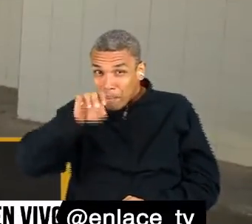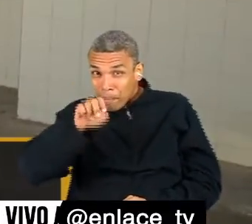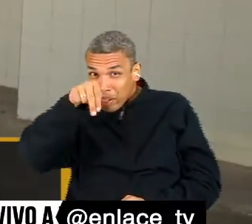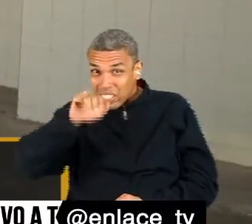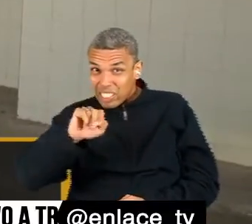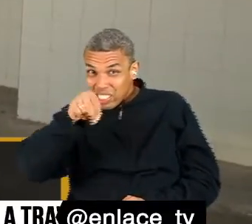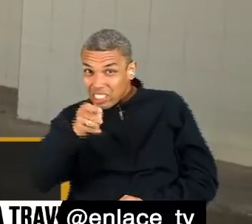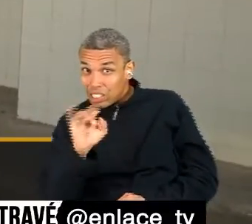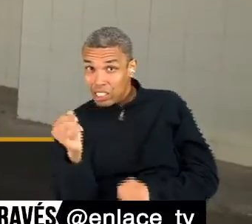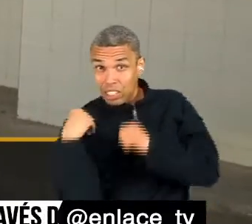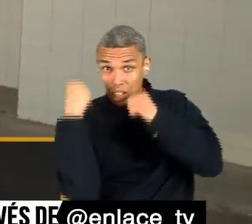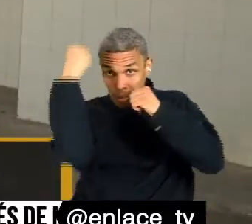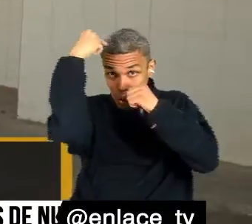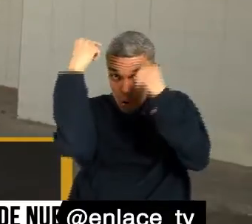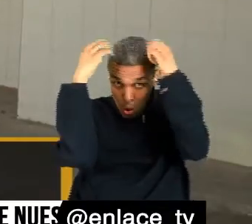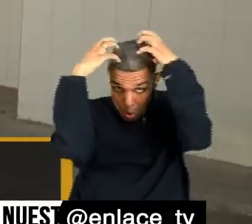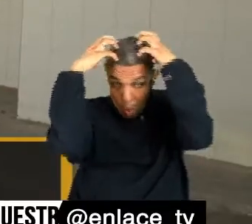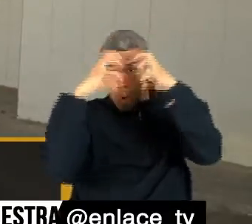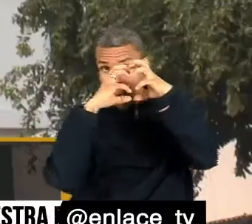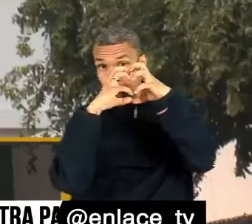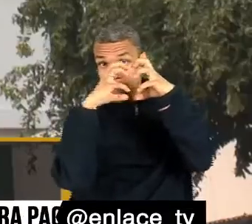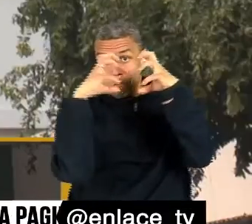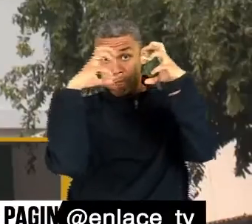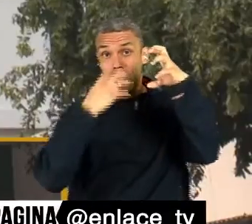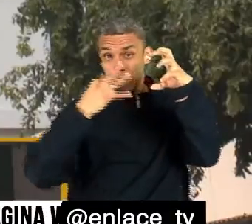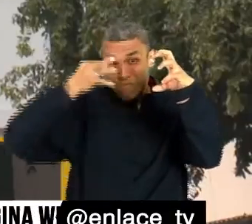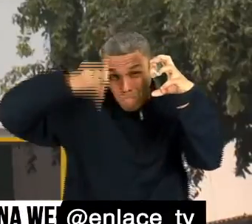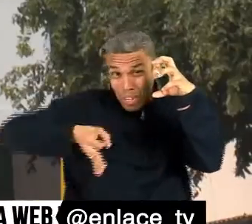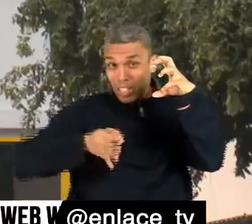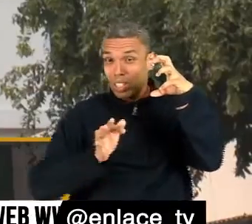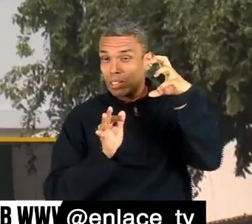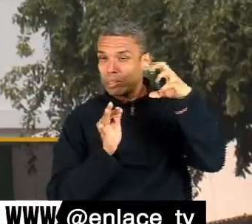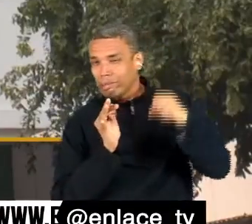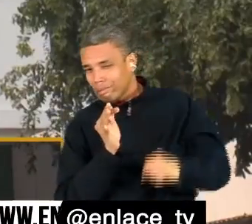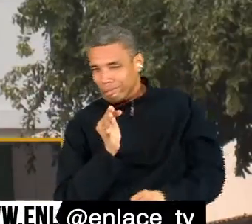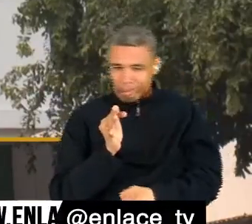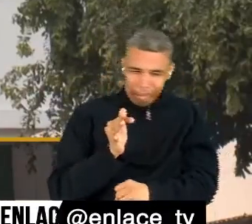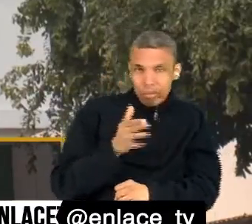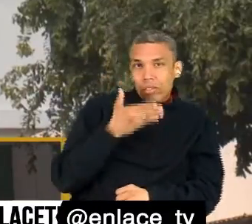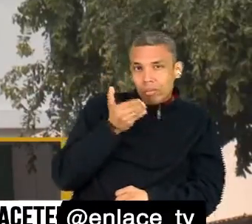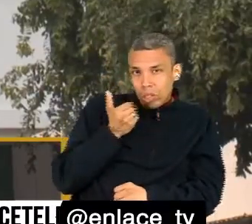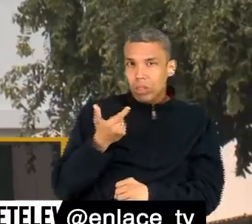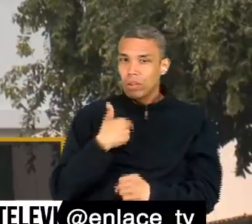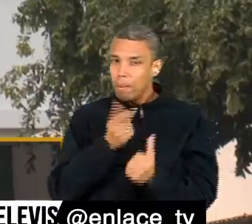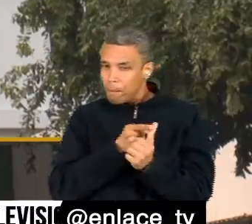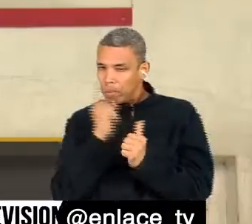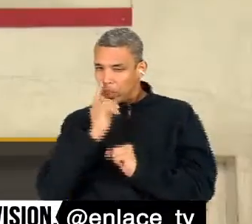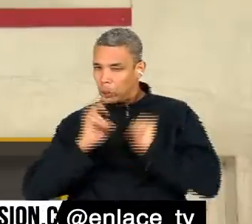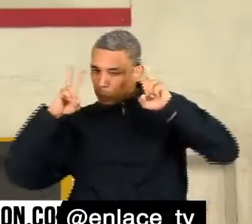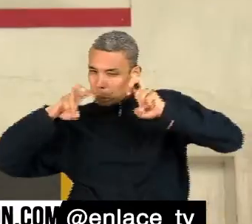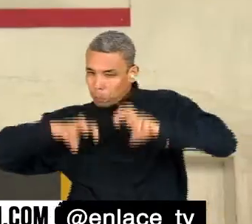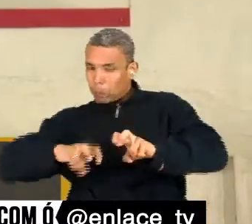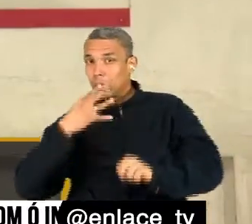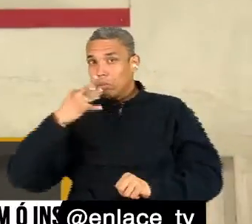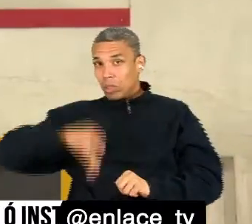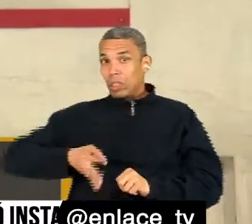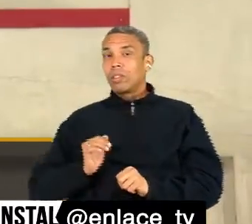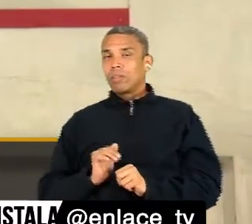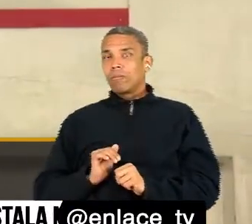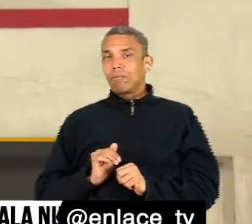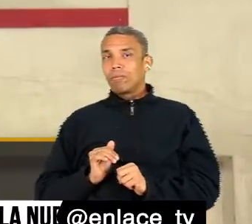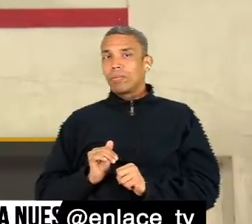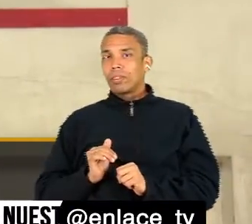el usuario se restringió a personal especializado que toma las medidas de precaución para evitar la infección. El